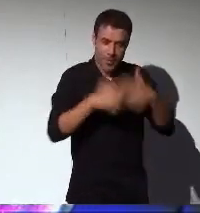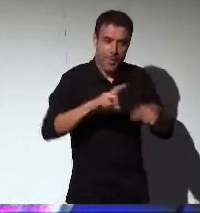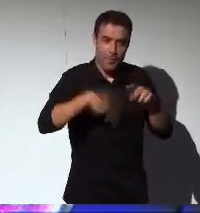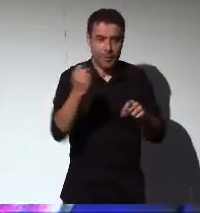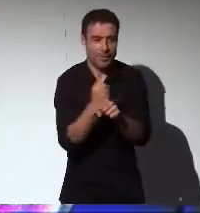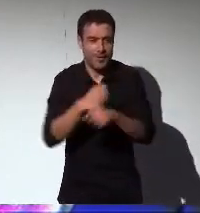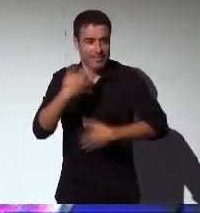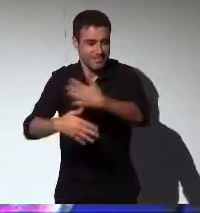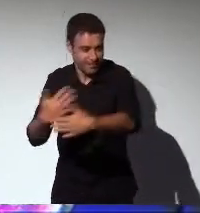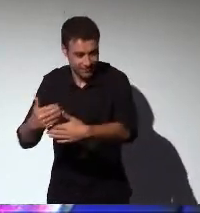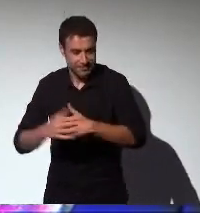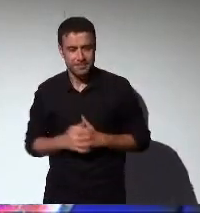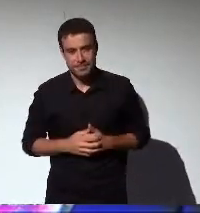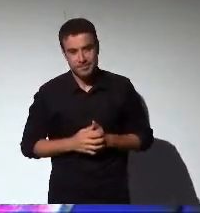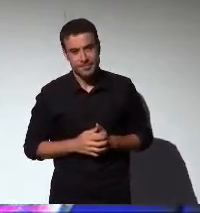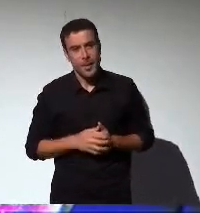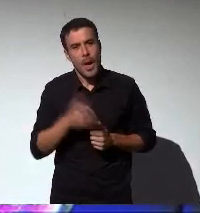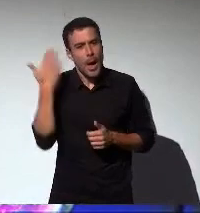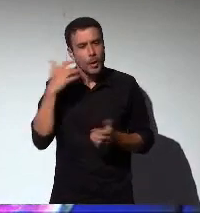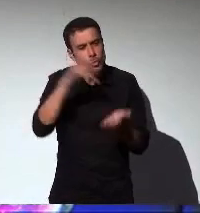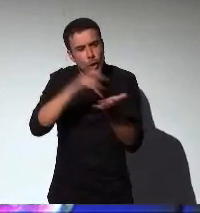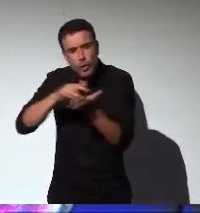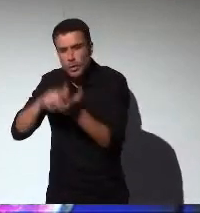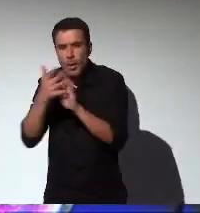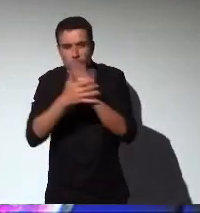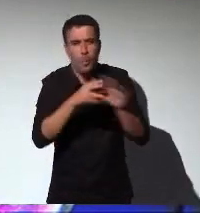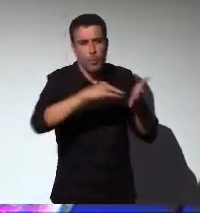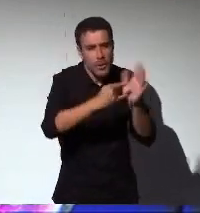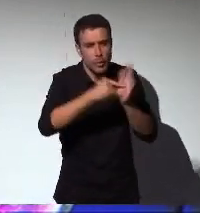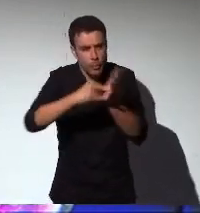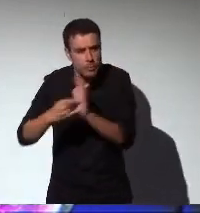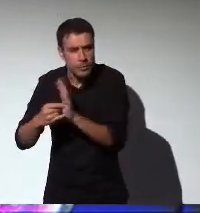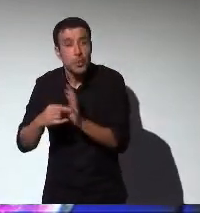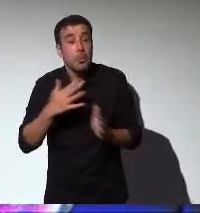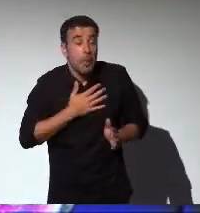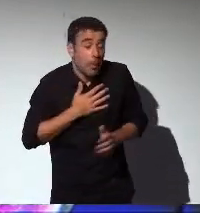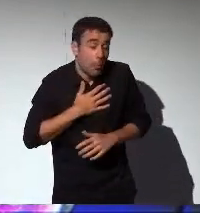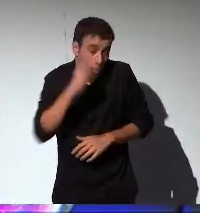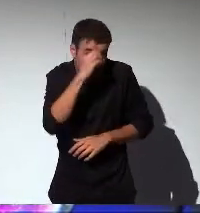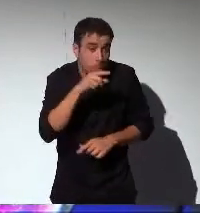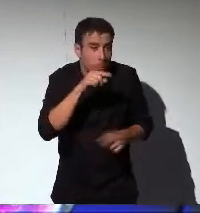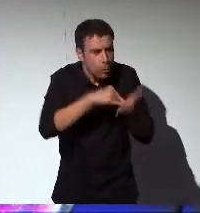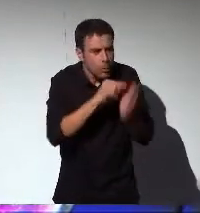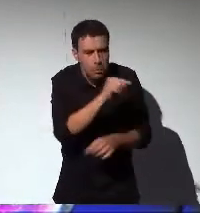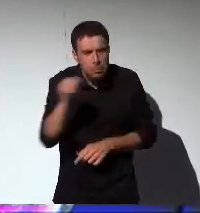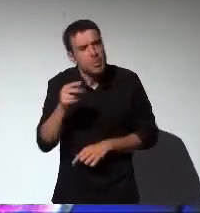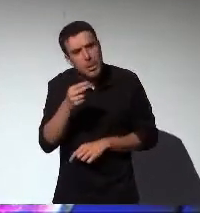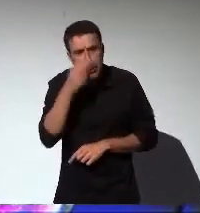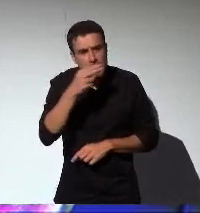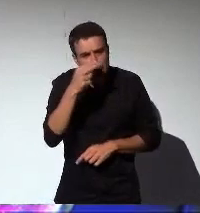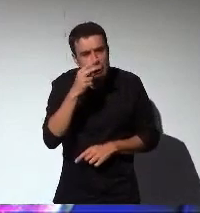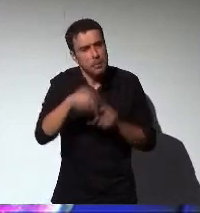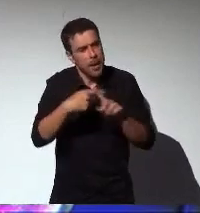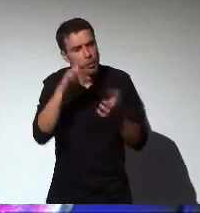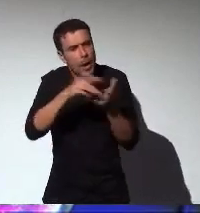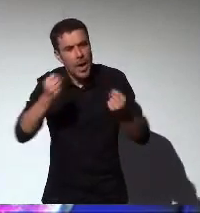Ayer se comentaban algunos proyectos que se están realizando, yo creo que interesantes, algunas acciones